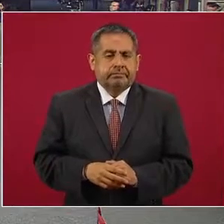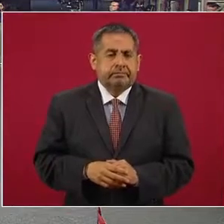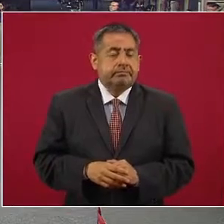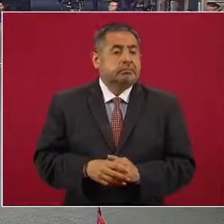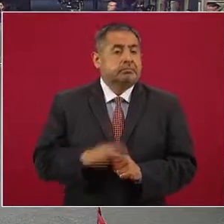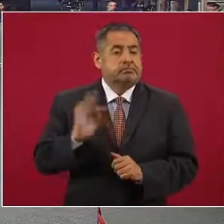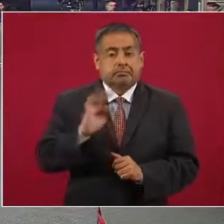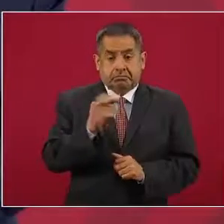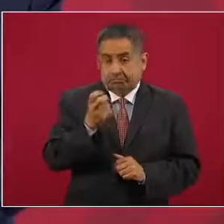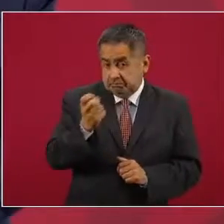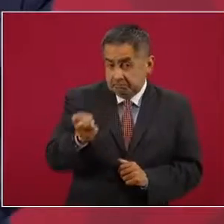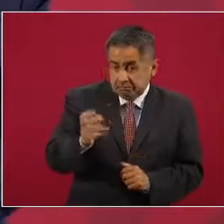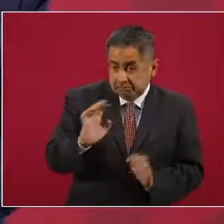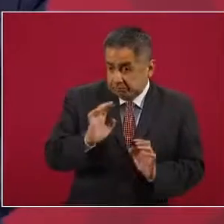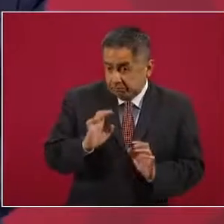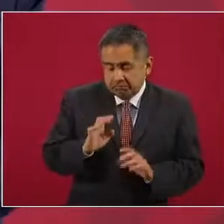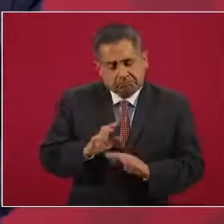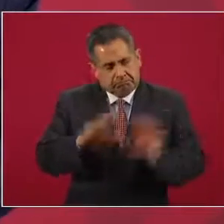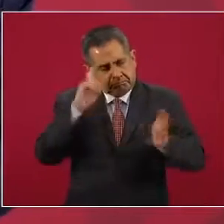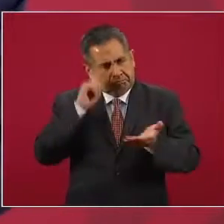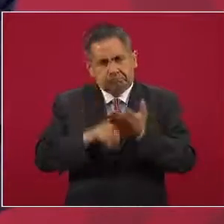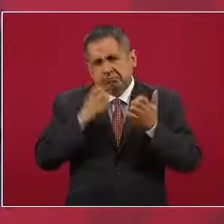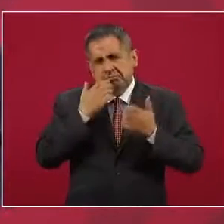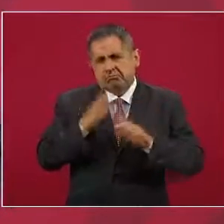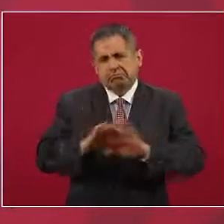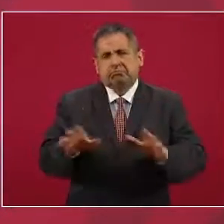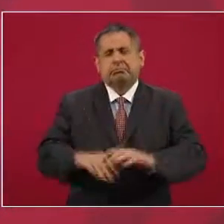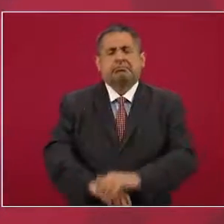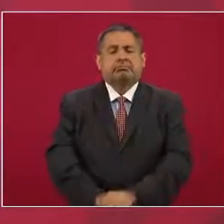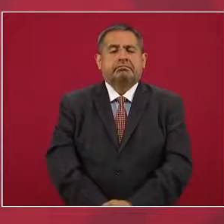si es así, yo creo que está bien.